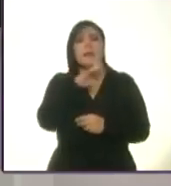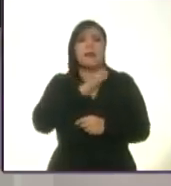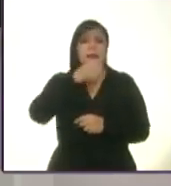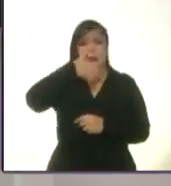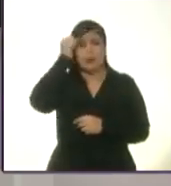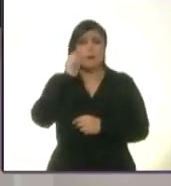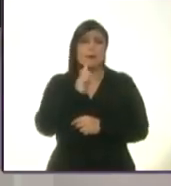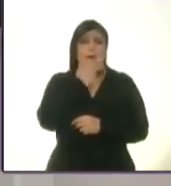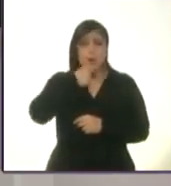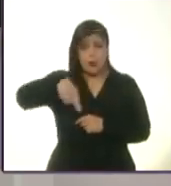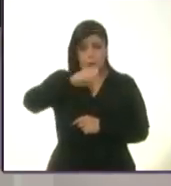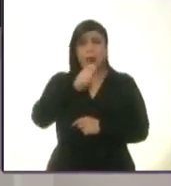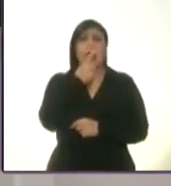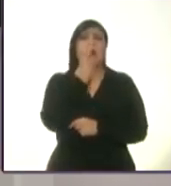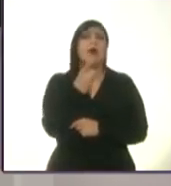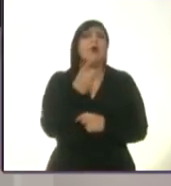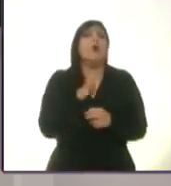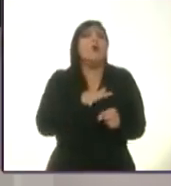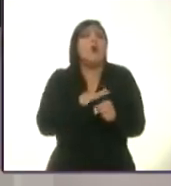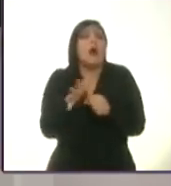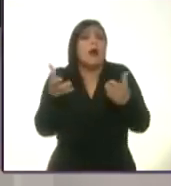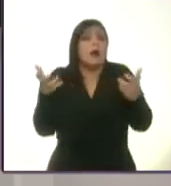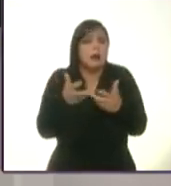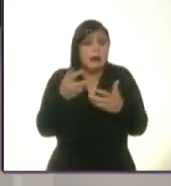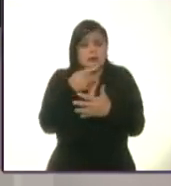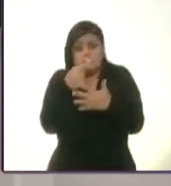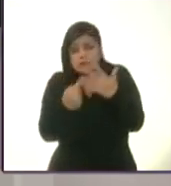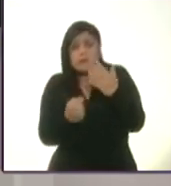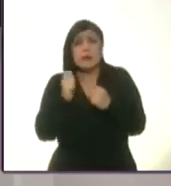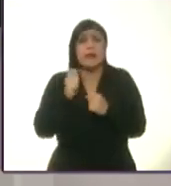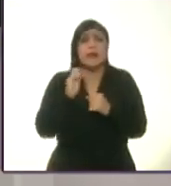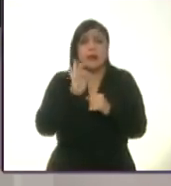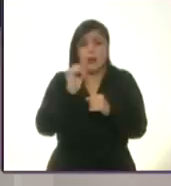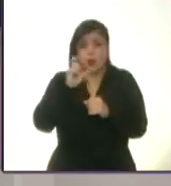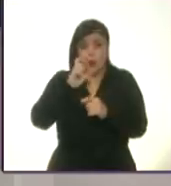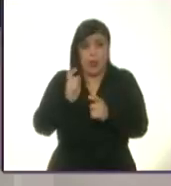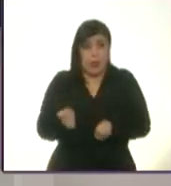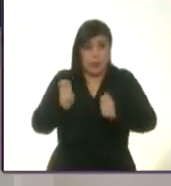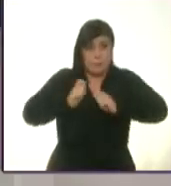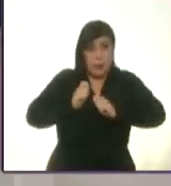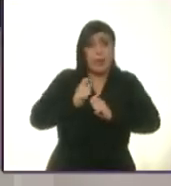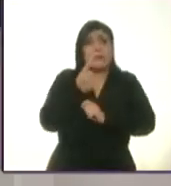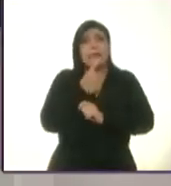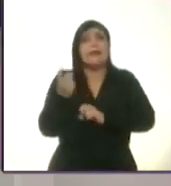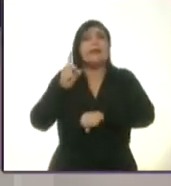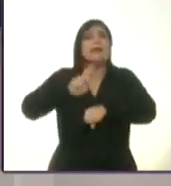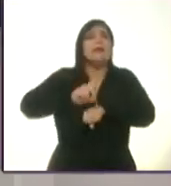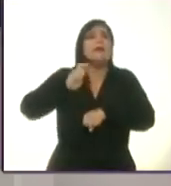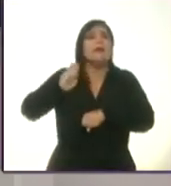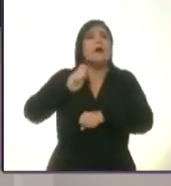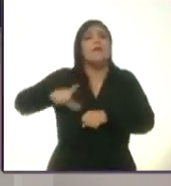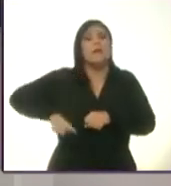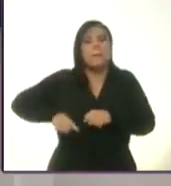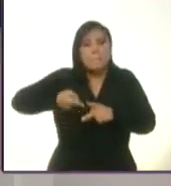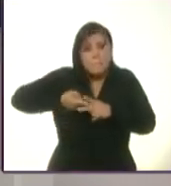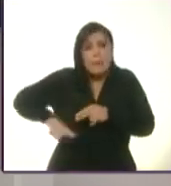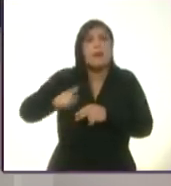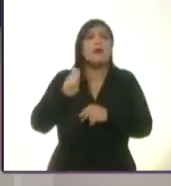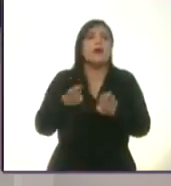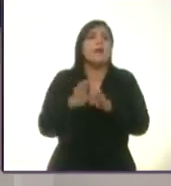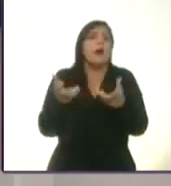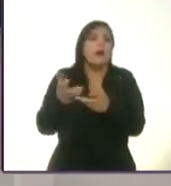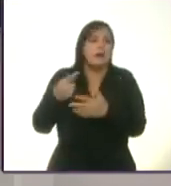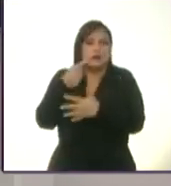nos dirán las acciones que emprenderían en sus primeros 100 días de gobierno vamos a ver a